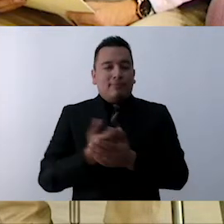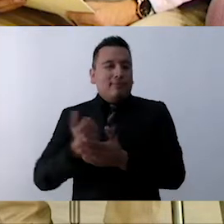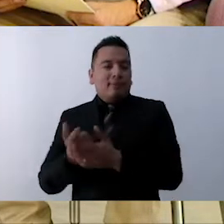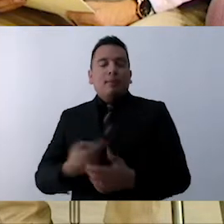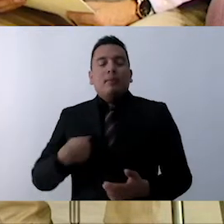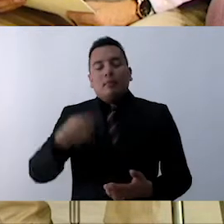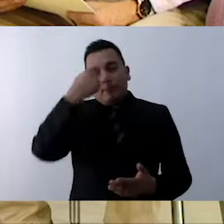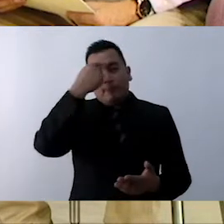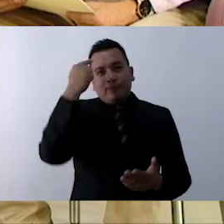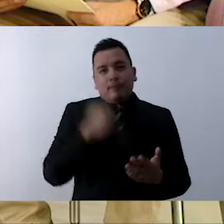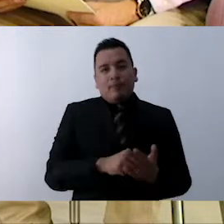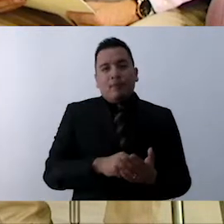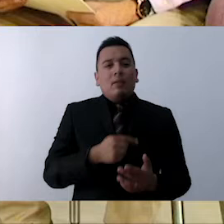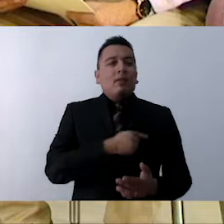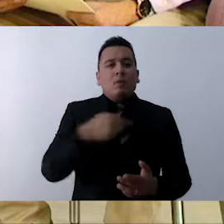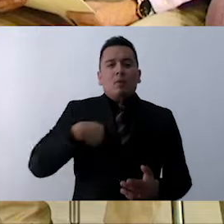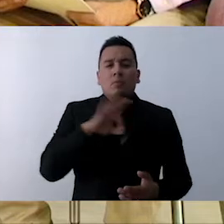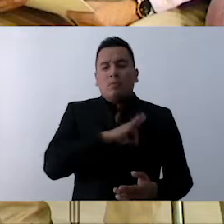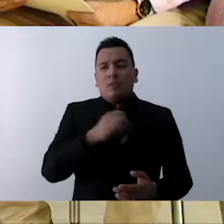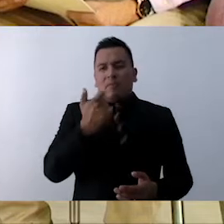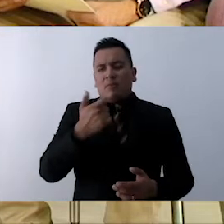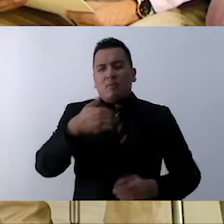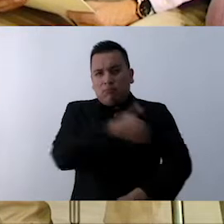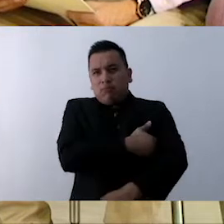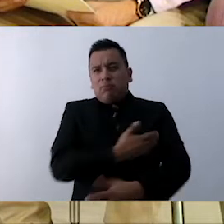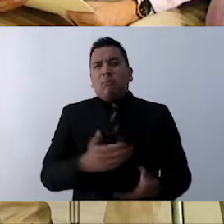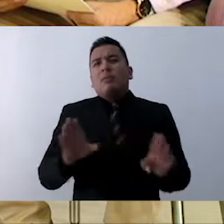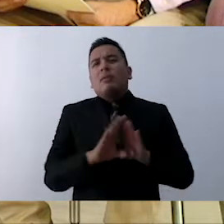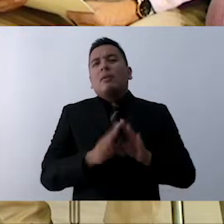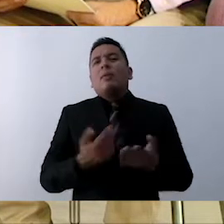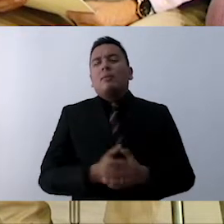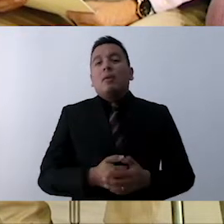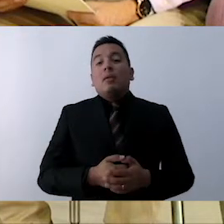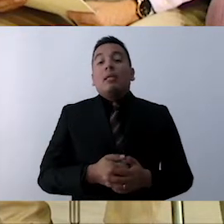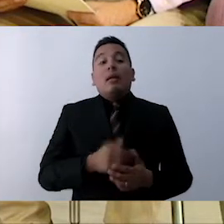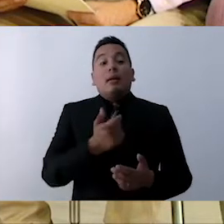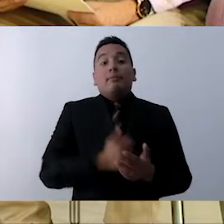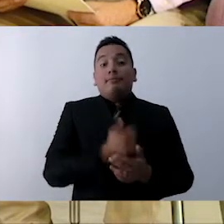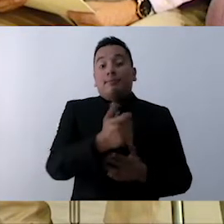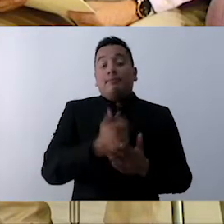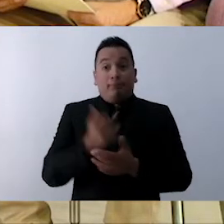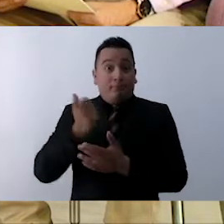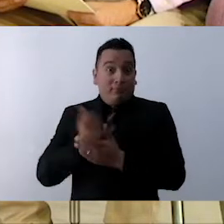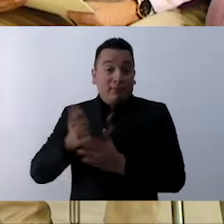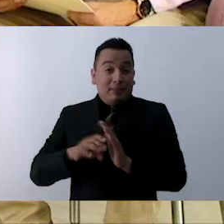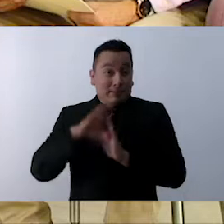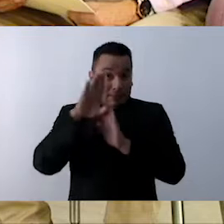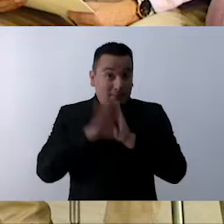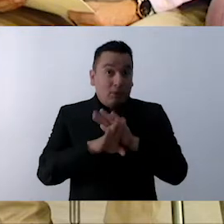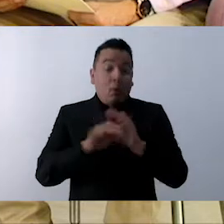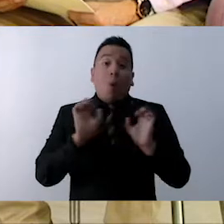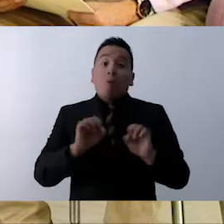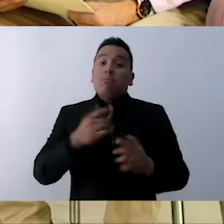los estados. Creo que podríamos hacer grandes ahorros como país al